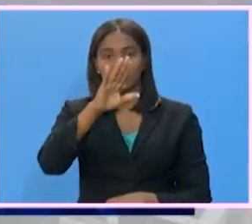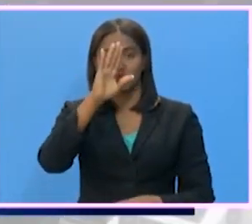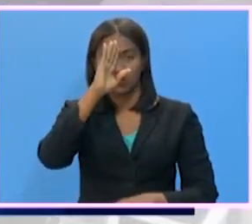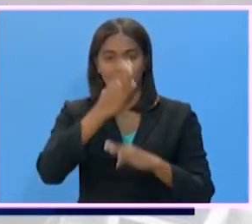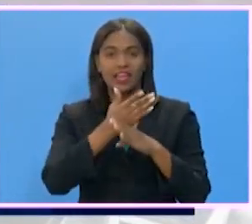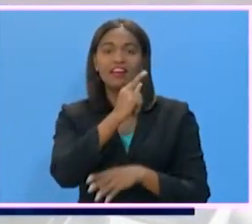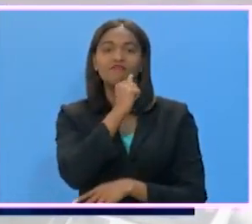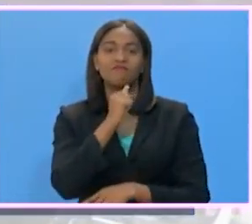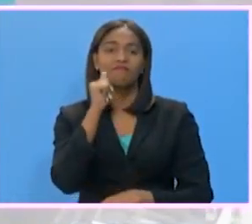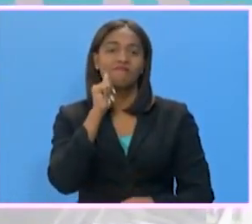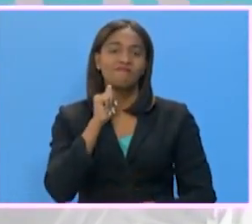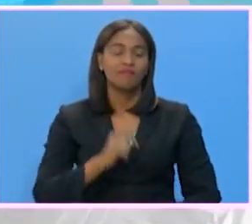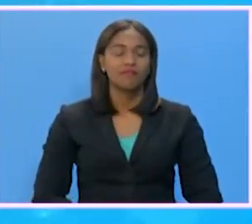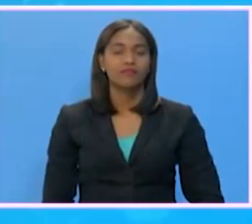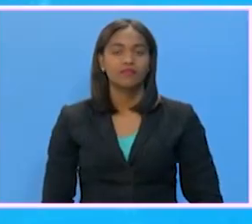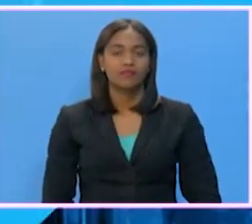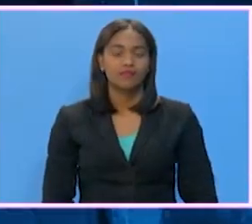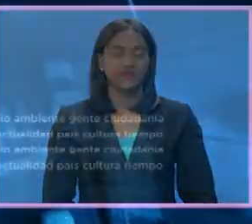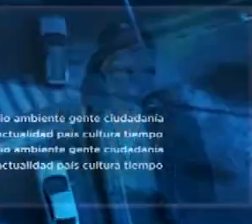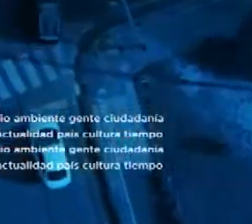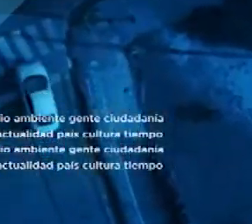gemelas.